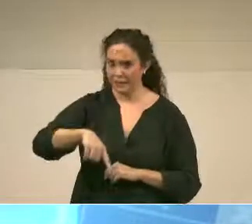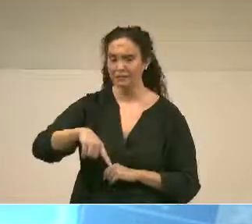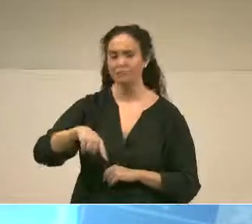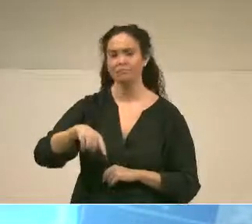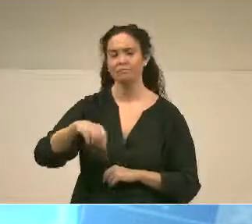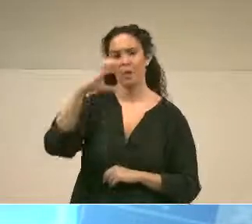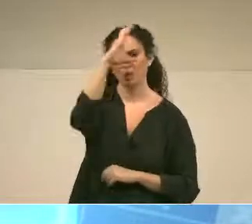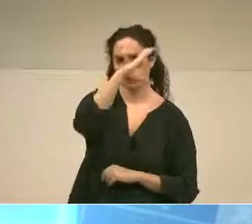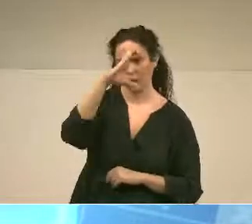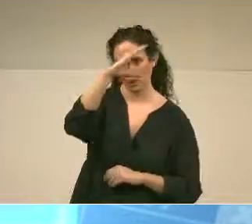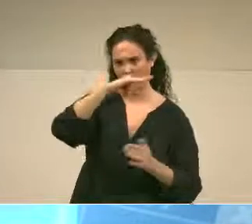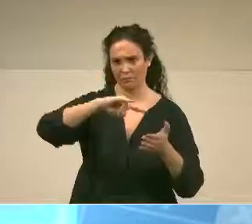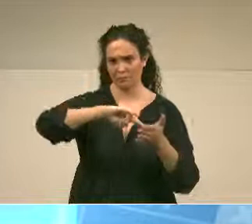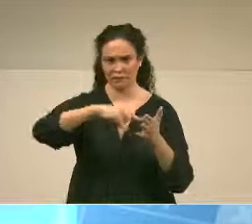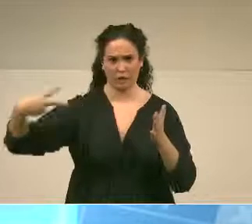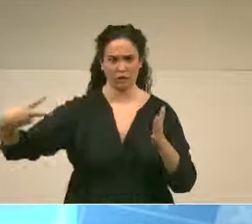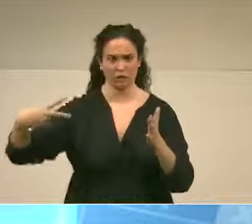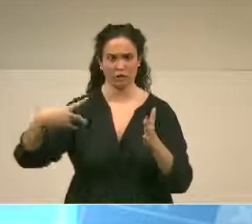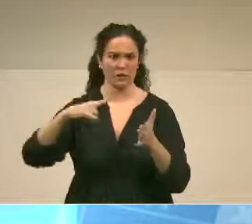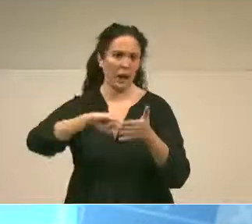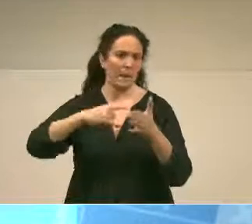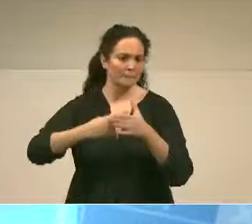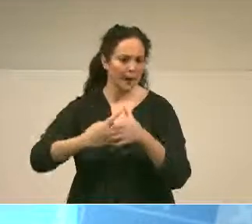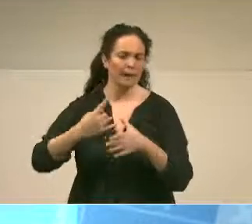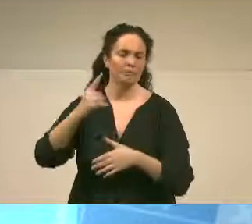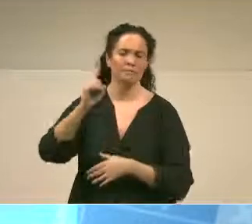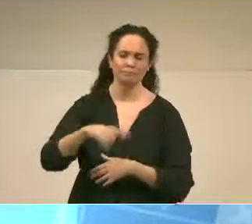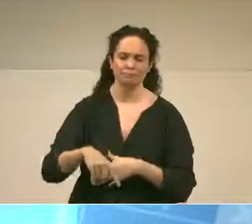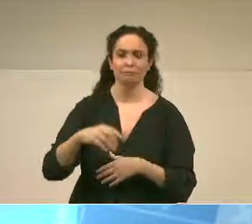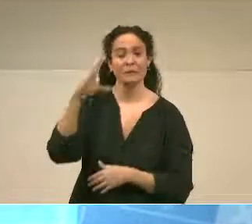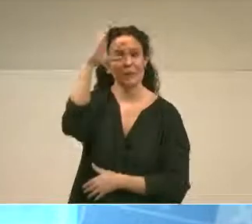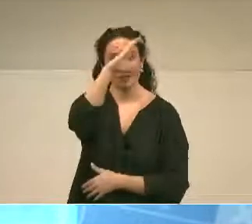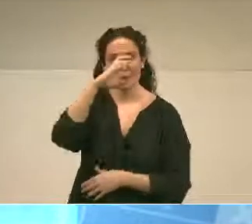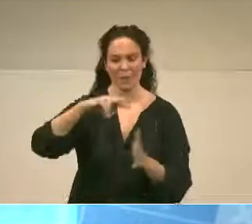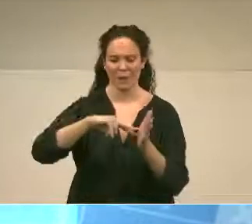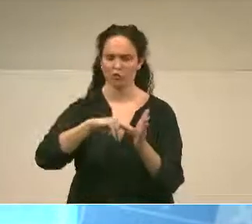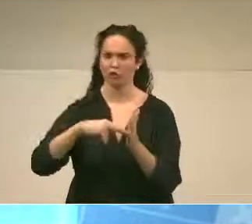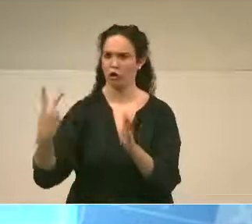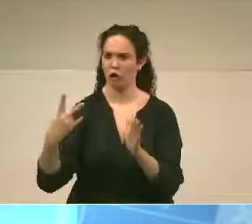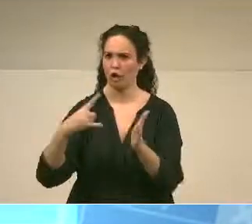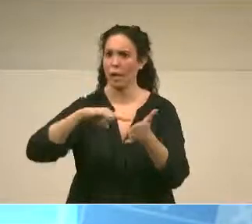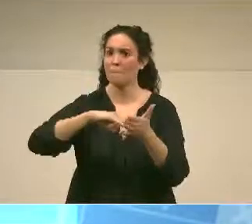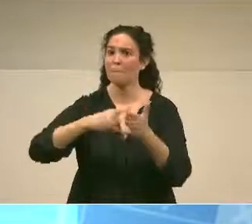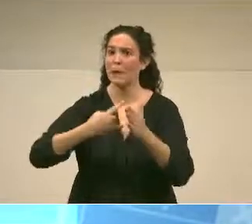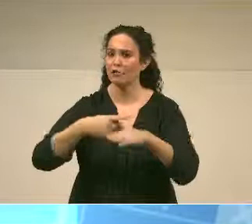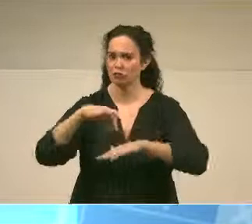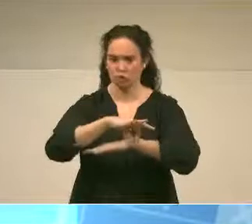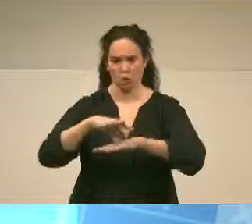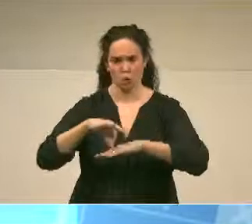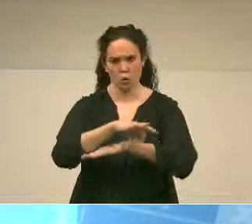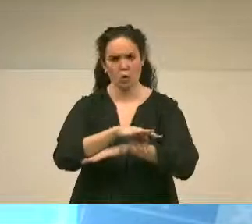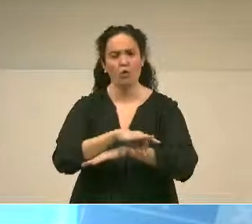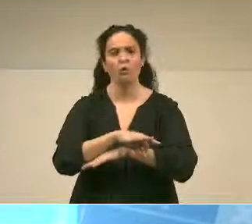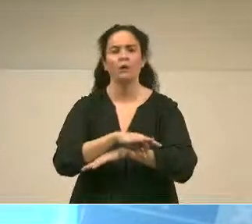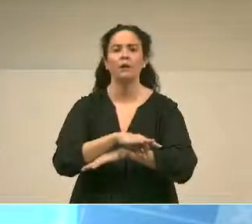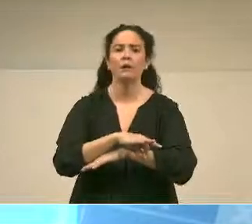teknologia planean eta gure zientzia eta teknologia neurtzeko metodologiaen artean dagoela baita